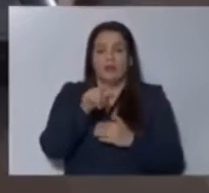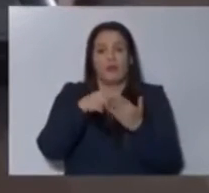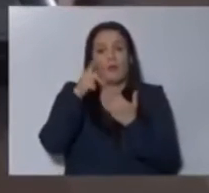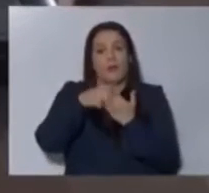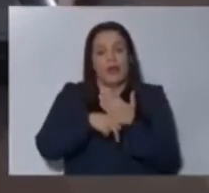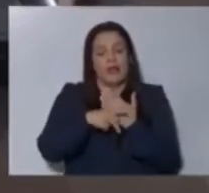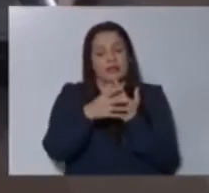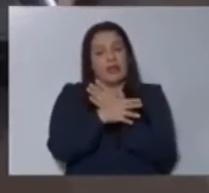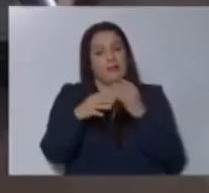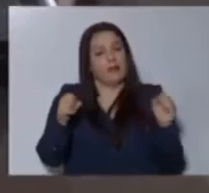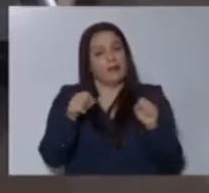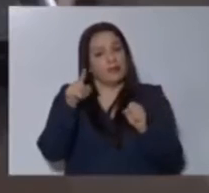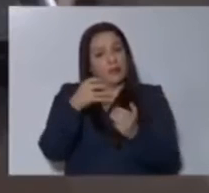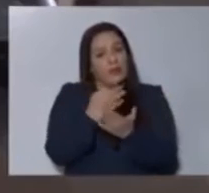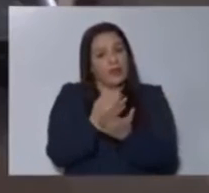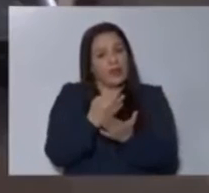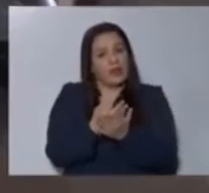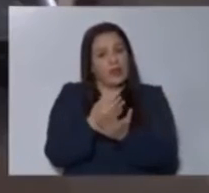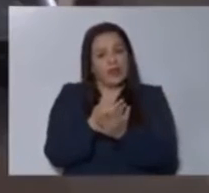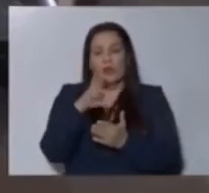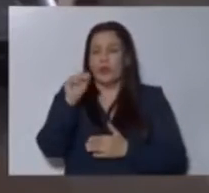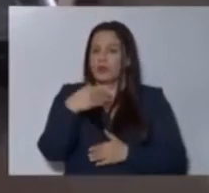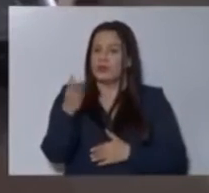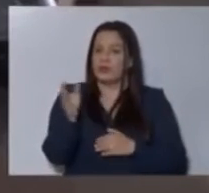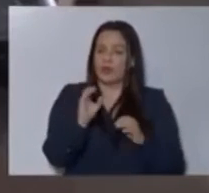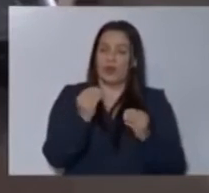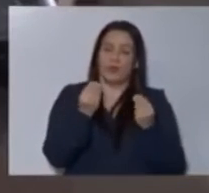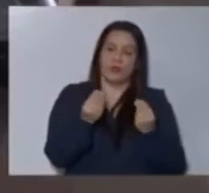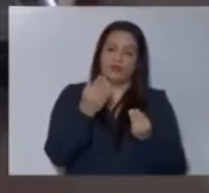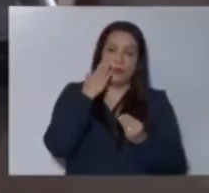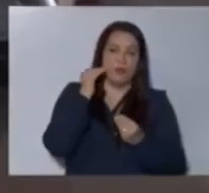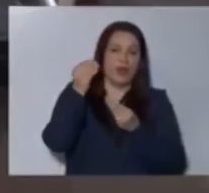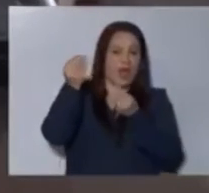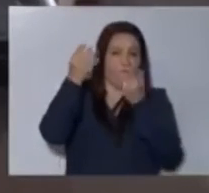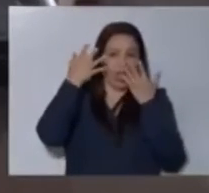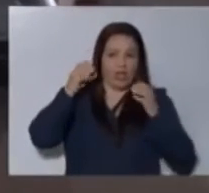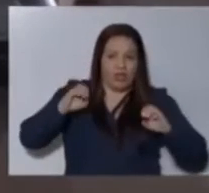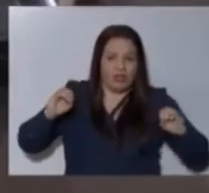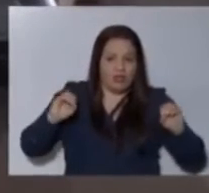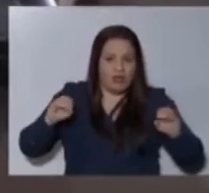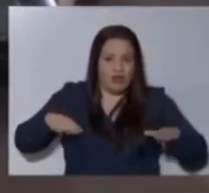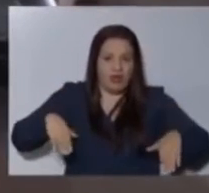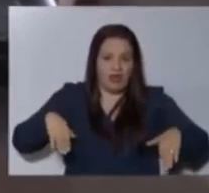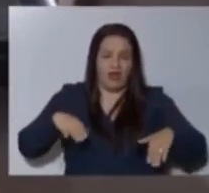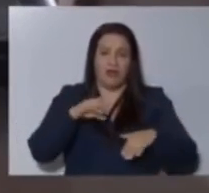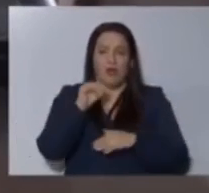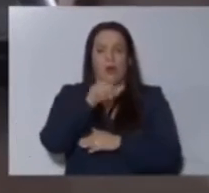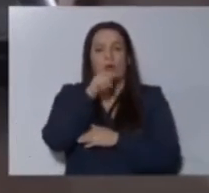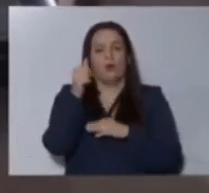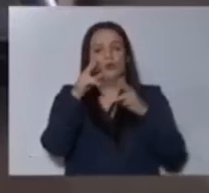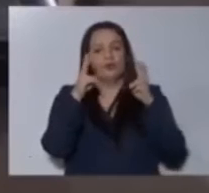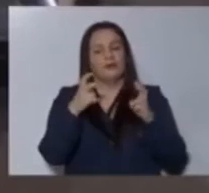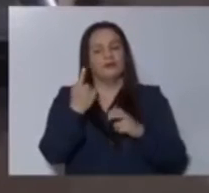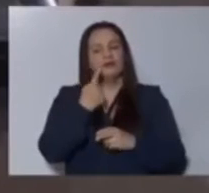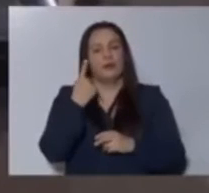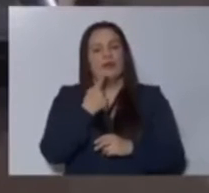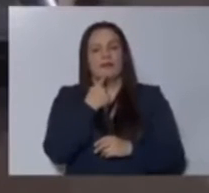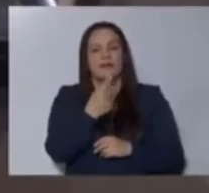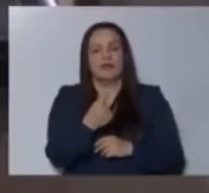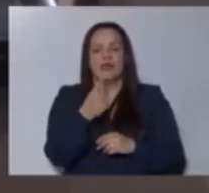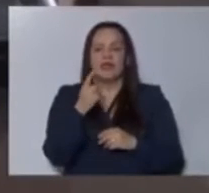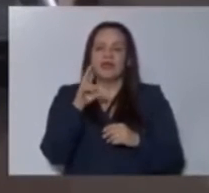sirvió de mucho porque tampoco nos informó nada. Un tema trascendental que fue solamente mencionado y sin